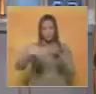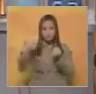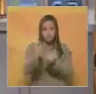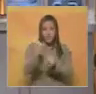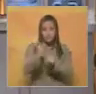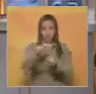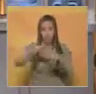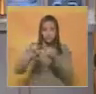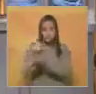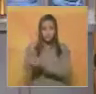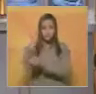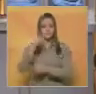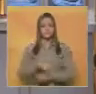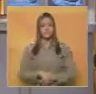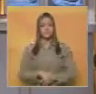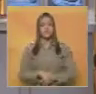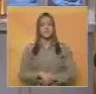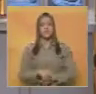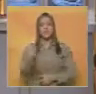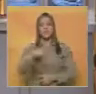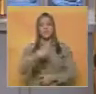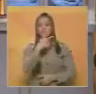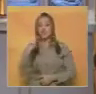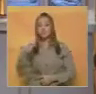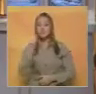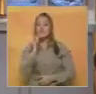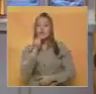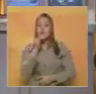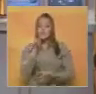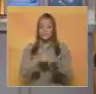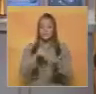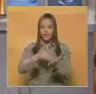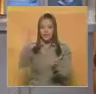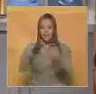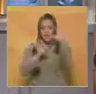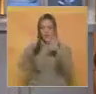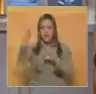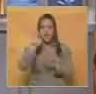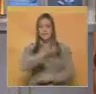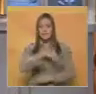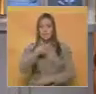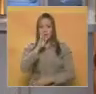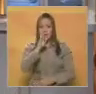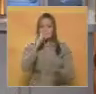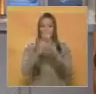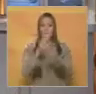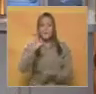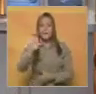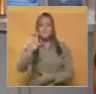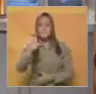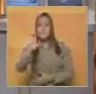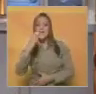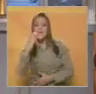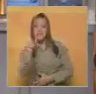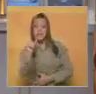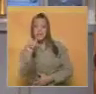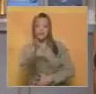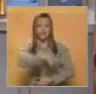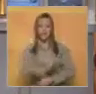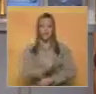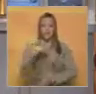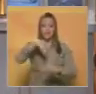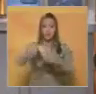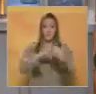Bien, casi 200 jóvenes del municipio Sucre de Miranda participaron en el proceso de selección para optar por una beca en una universidad. Esto dentro del